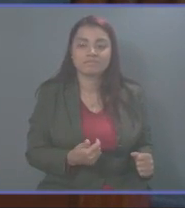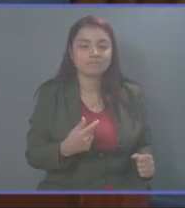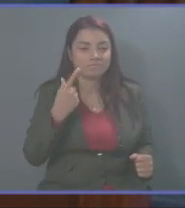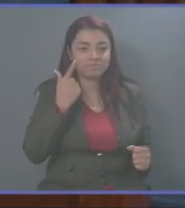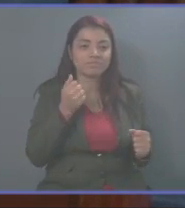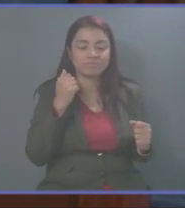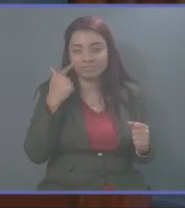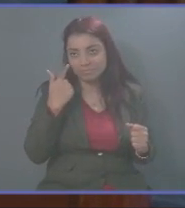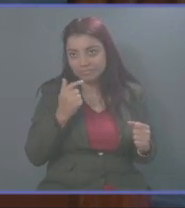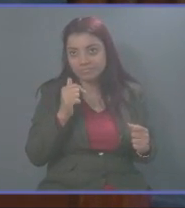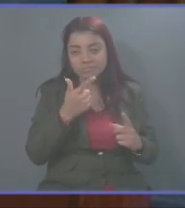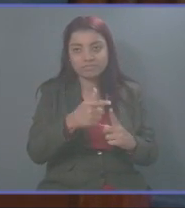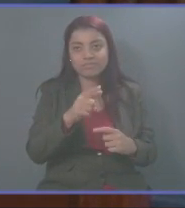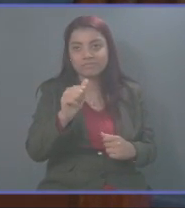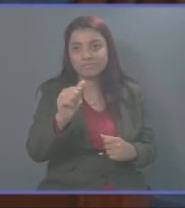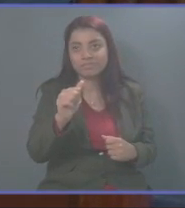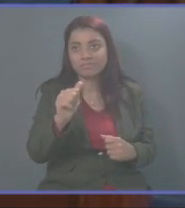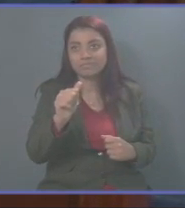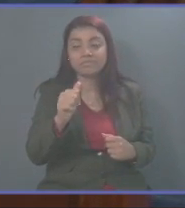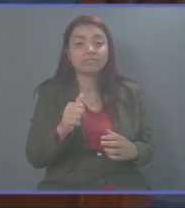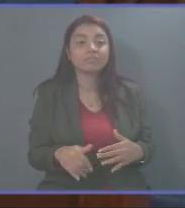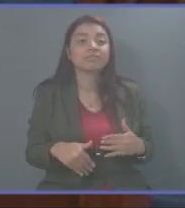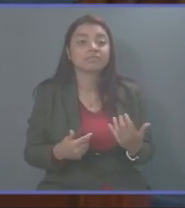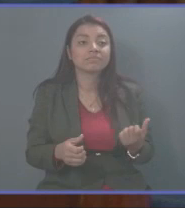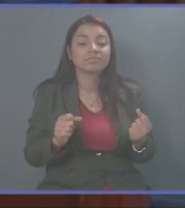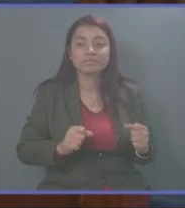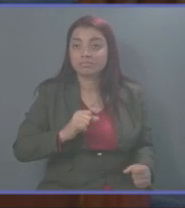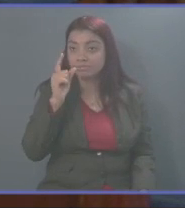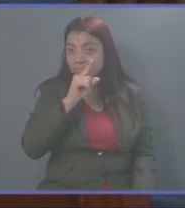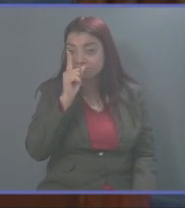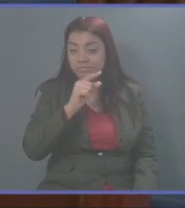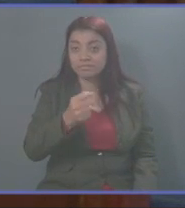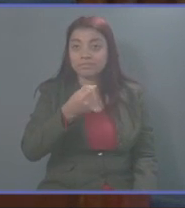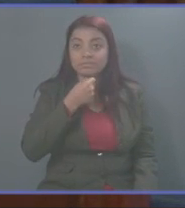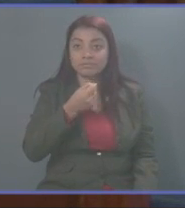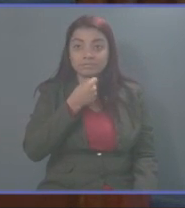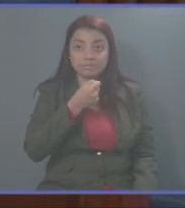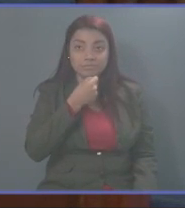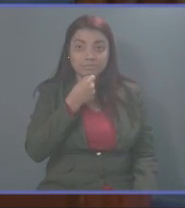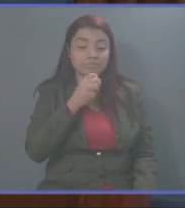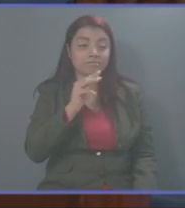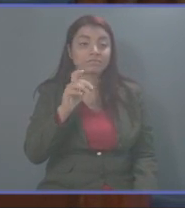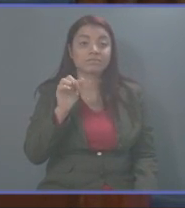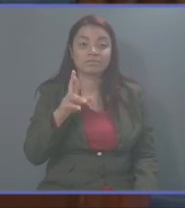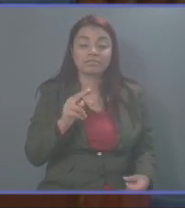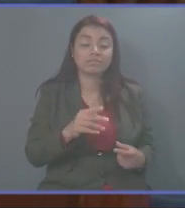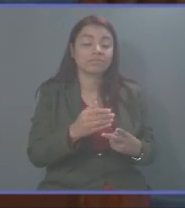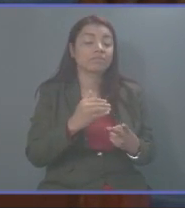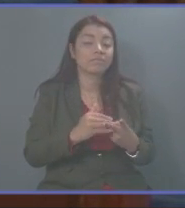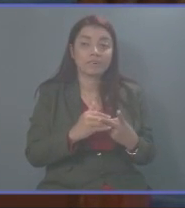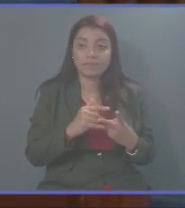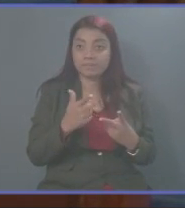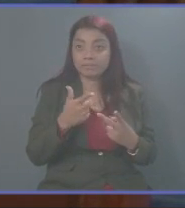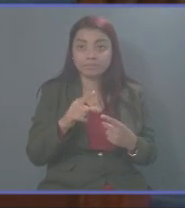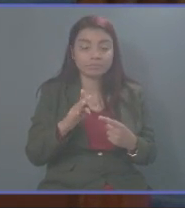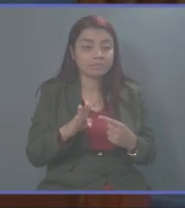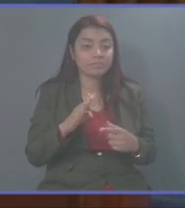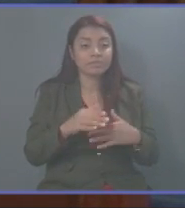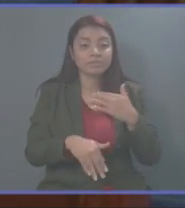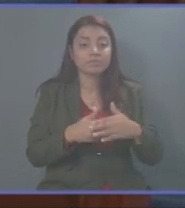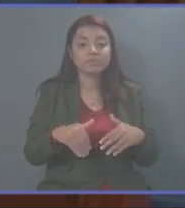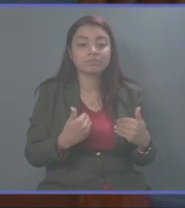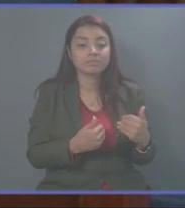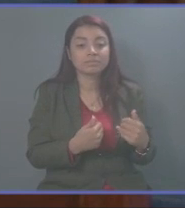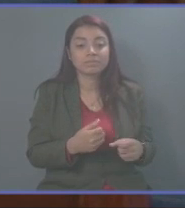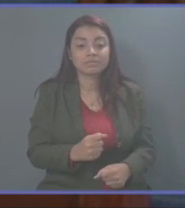se compruebe lo siguiente: literal A, que exista falsedad en la información proporcionada al MAR; literal B, no contar con las pólizas de